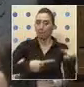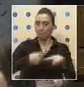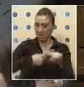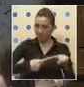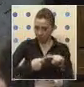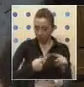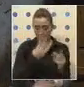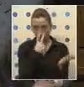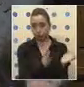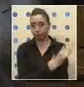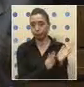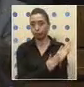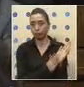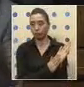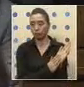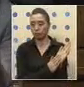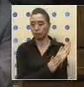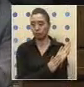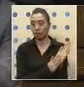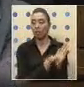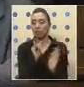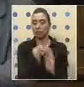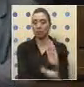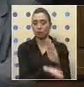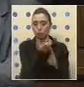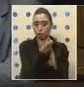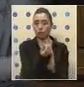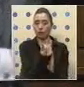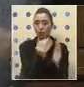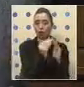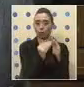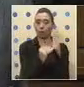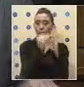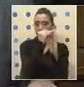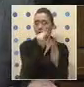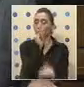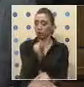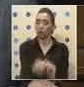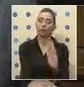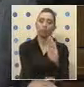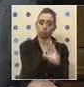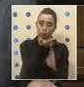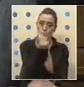la vista, pues. Pero si va a subir el valor de las viviendas. Si eso va a subir.